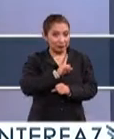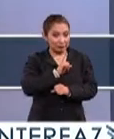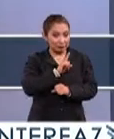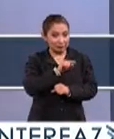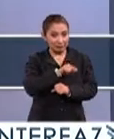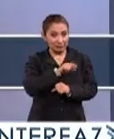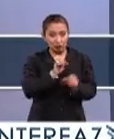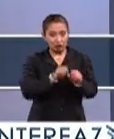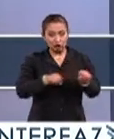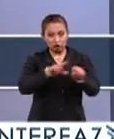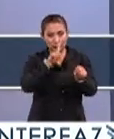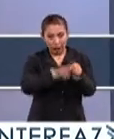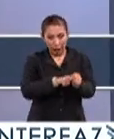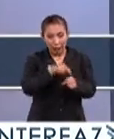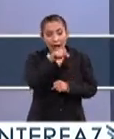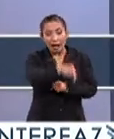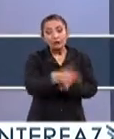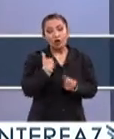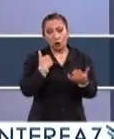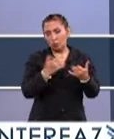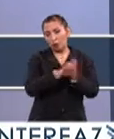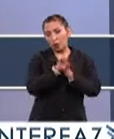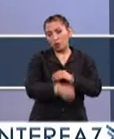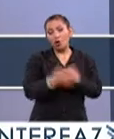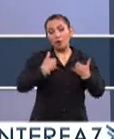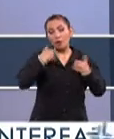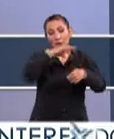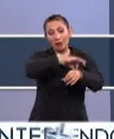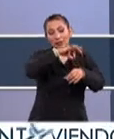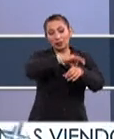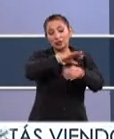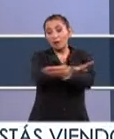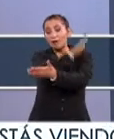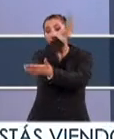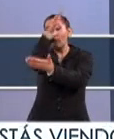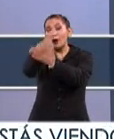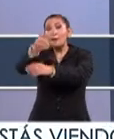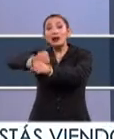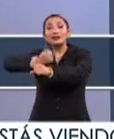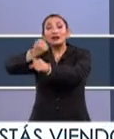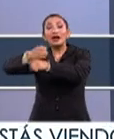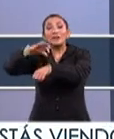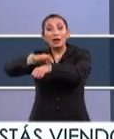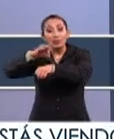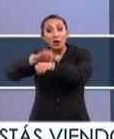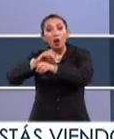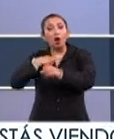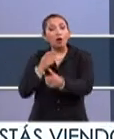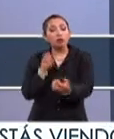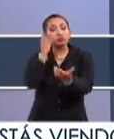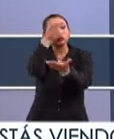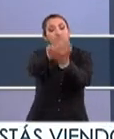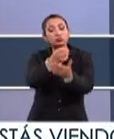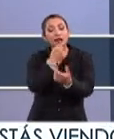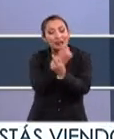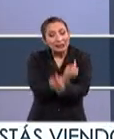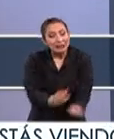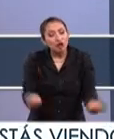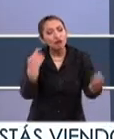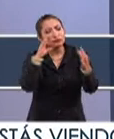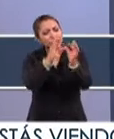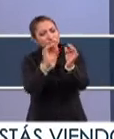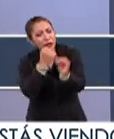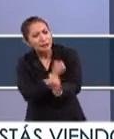tan interesante como que los jóvenes de medicina estén dando prácticas de medicina, estén dando charlas a niños de educación